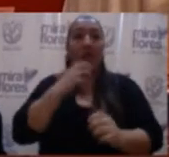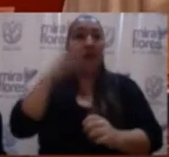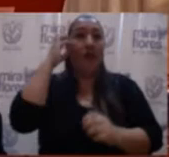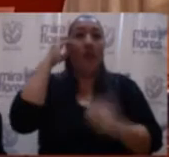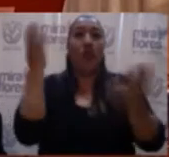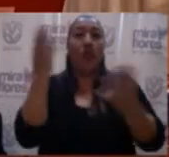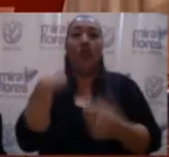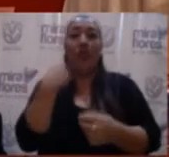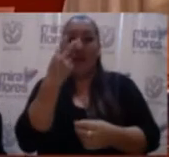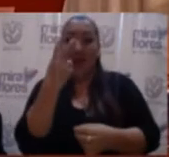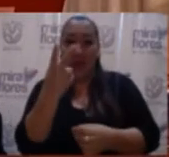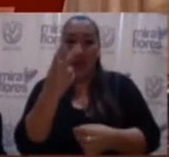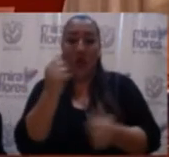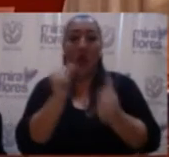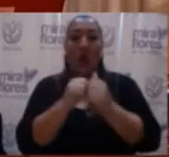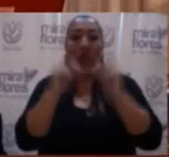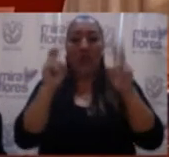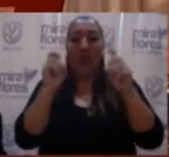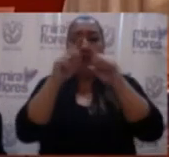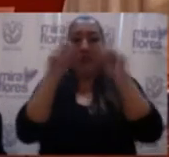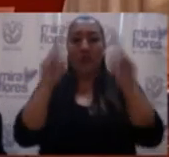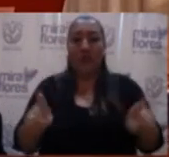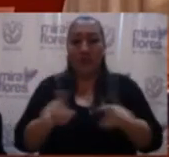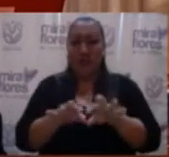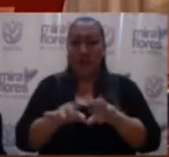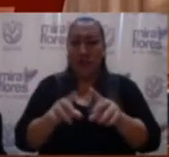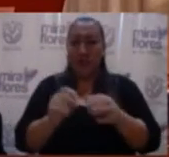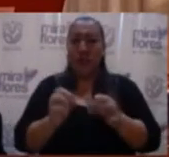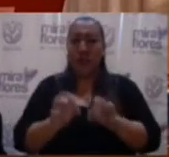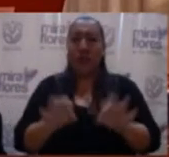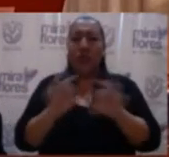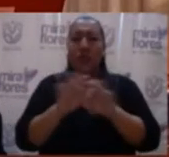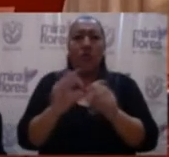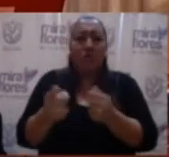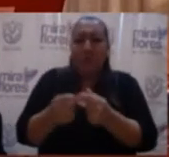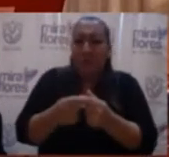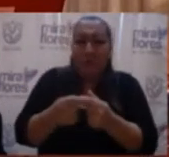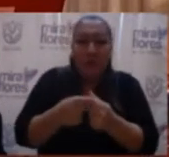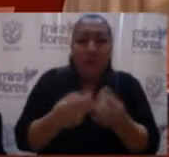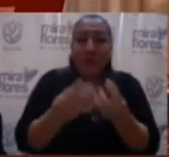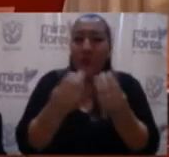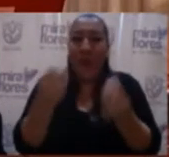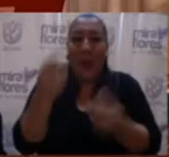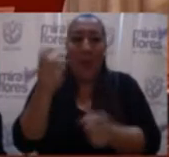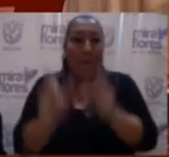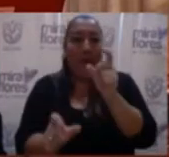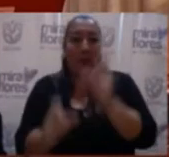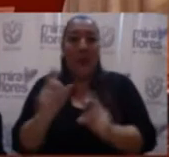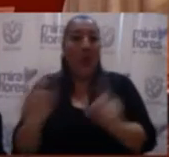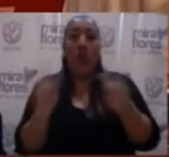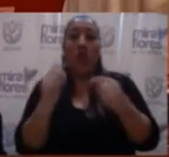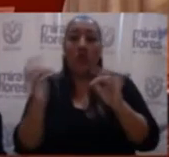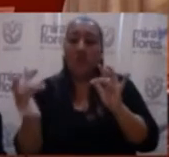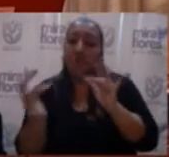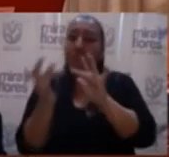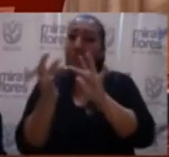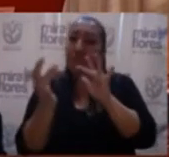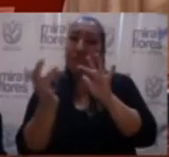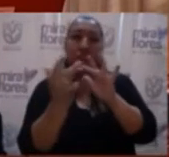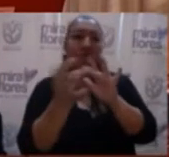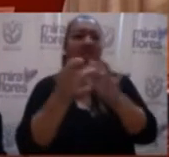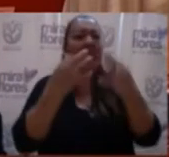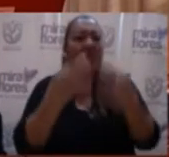donde vemos que la brecha digital es una brecha bastante chica. No hay muchas personas que no estén conectadas